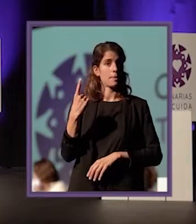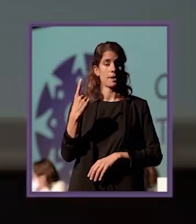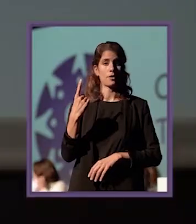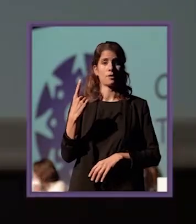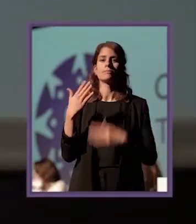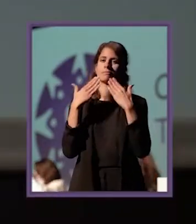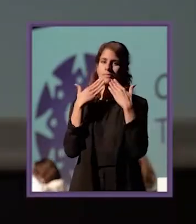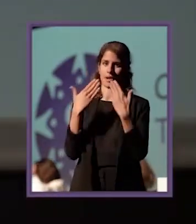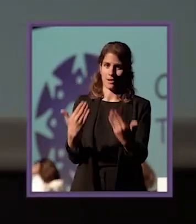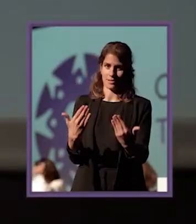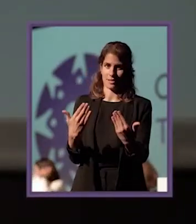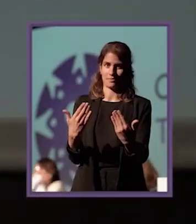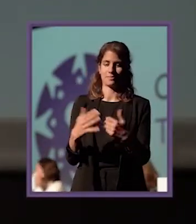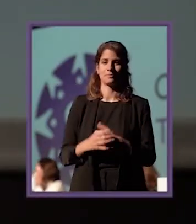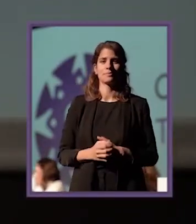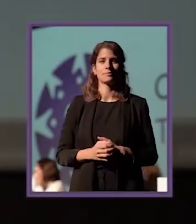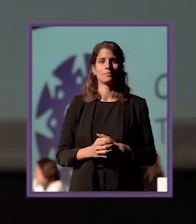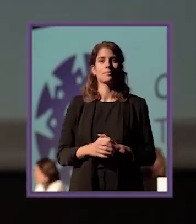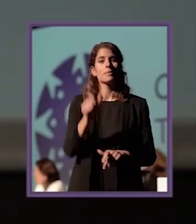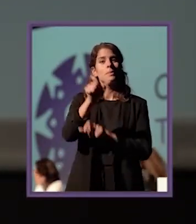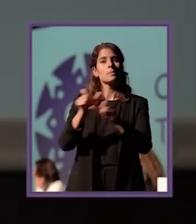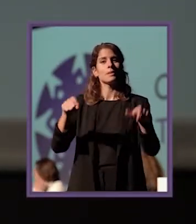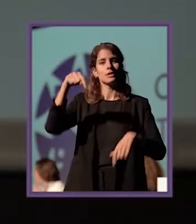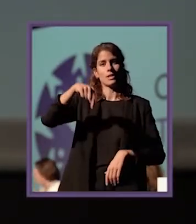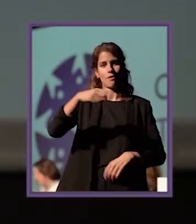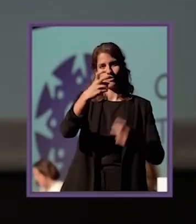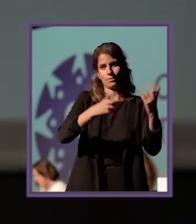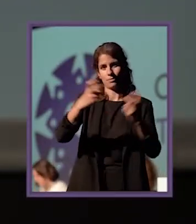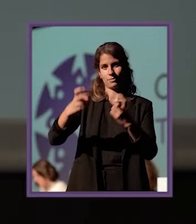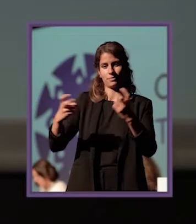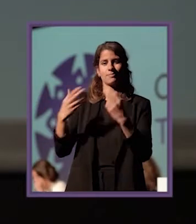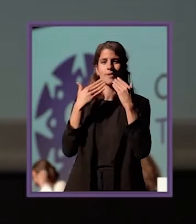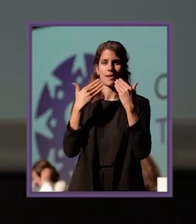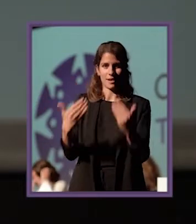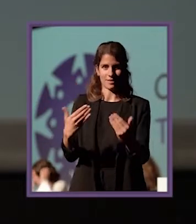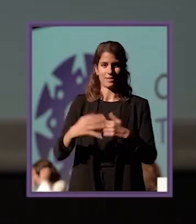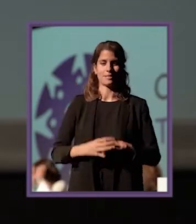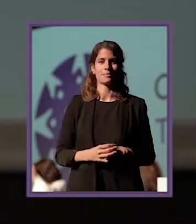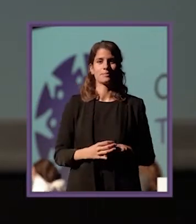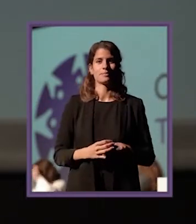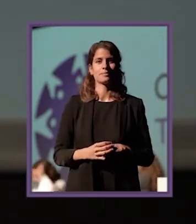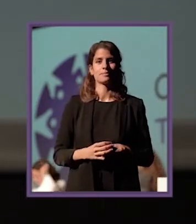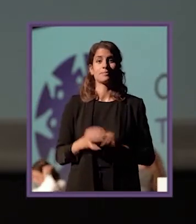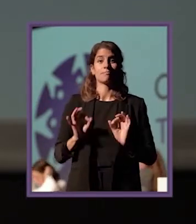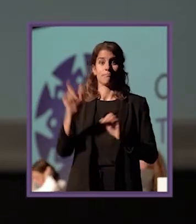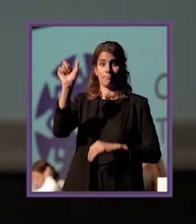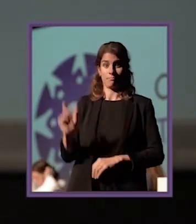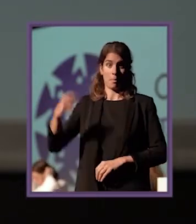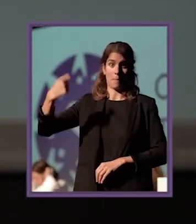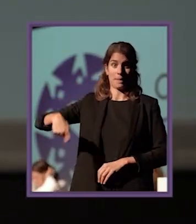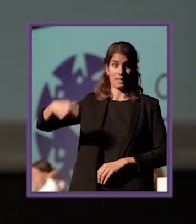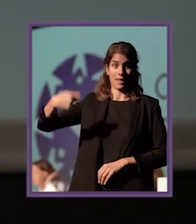las gracias a todas las personas que nos acompañan hoy aquí, especialmente a nuestro